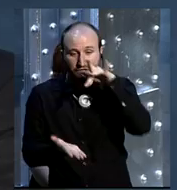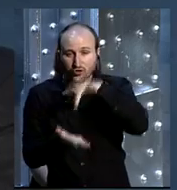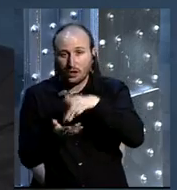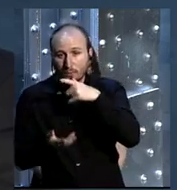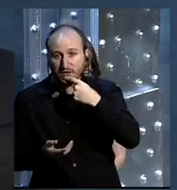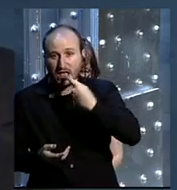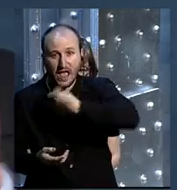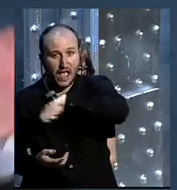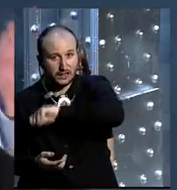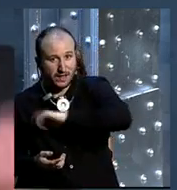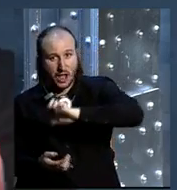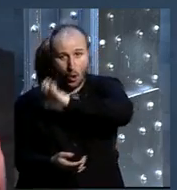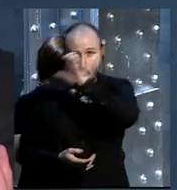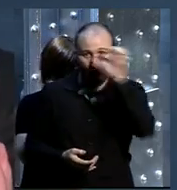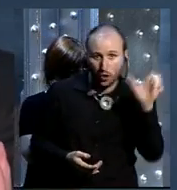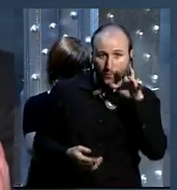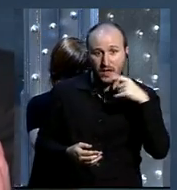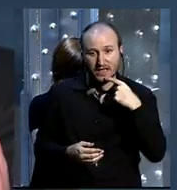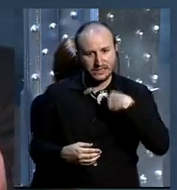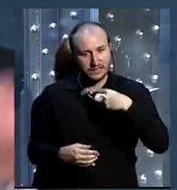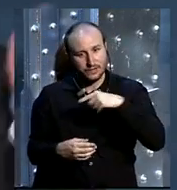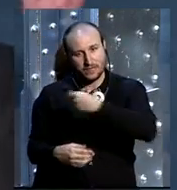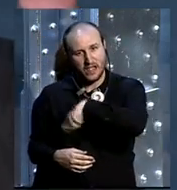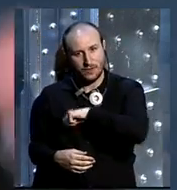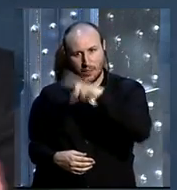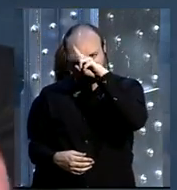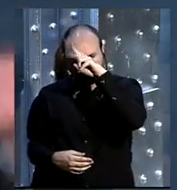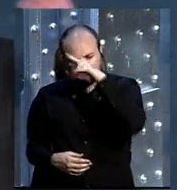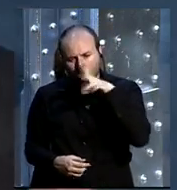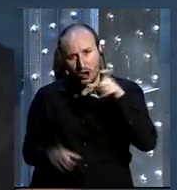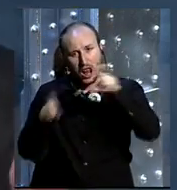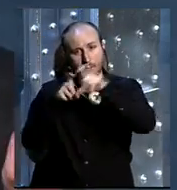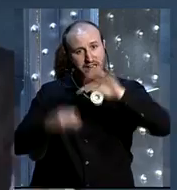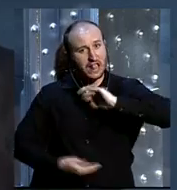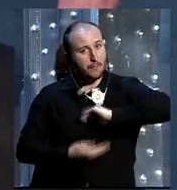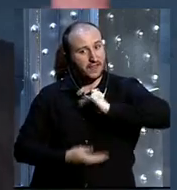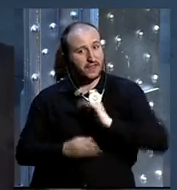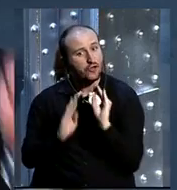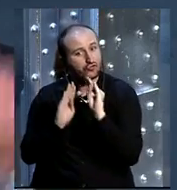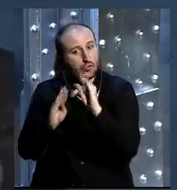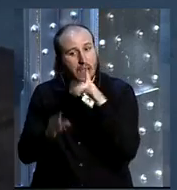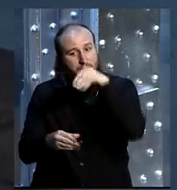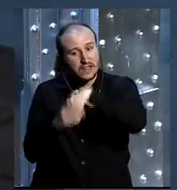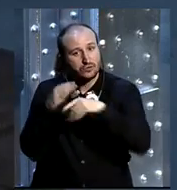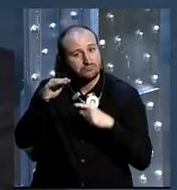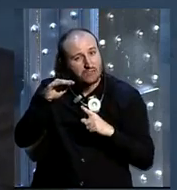Europa, y sé que en España eso es una gran preocupación, la capacidad de las empresas españolas de desarrollar